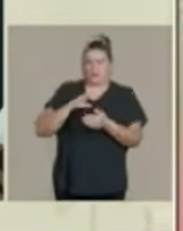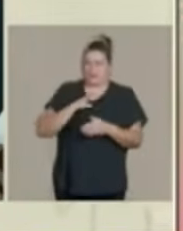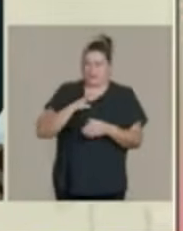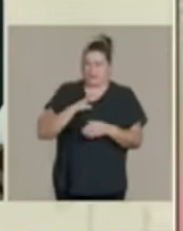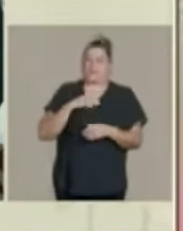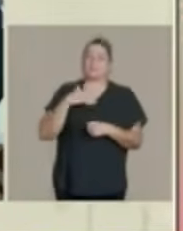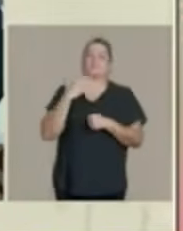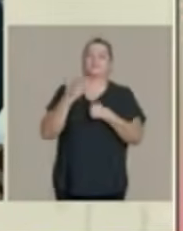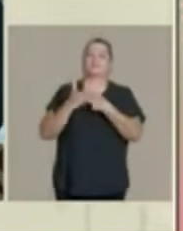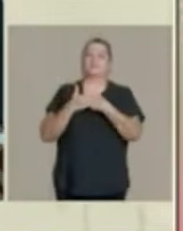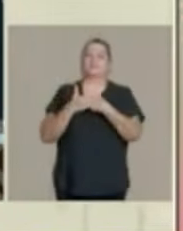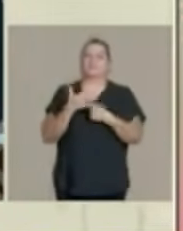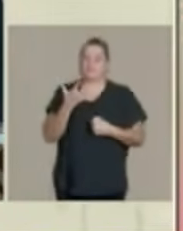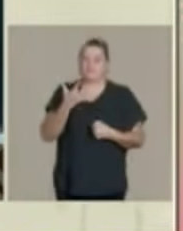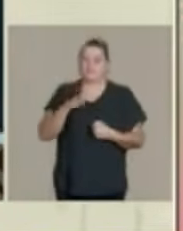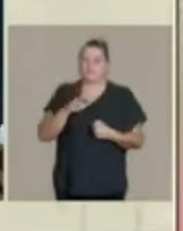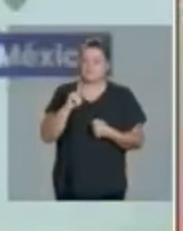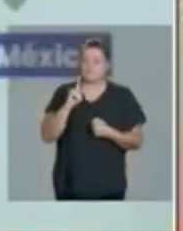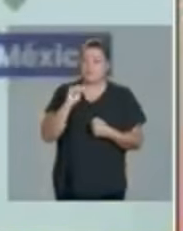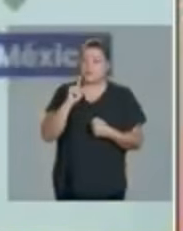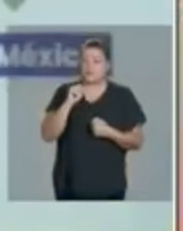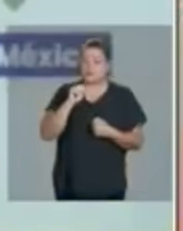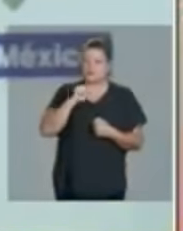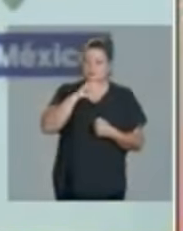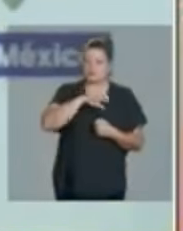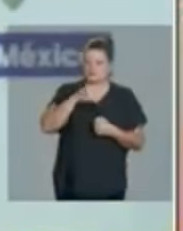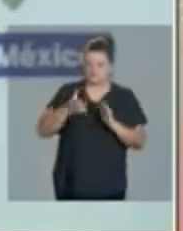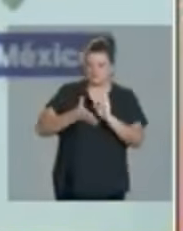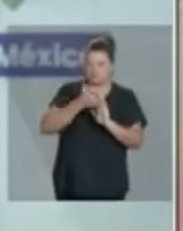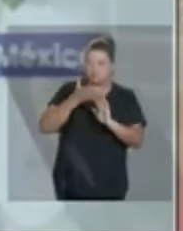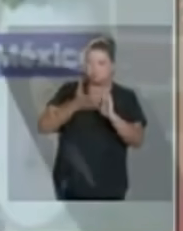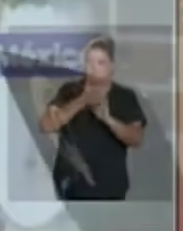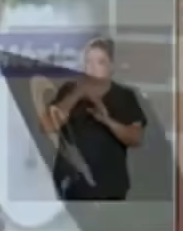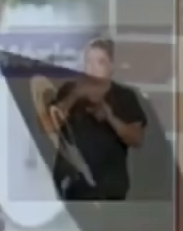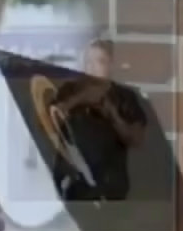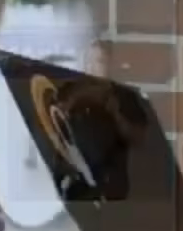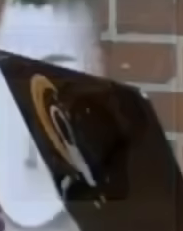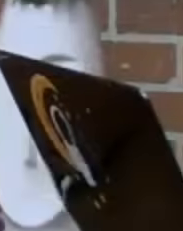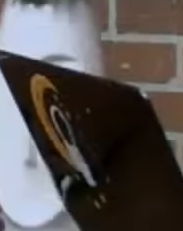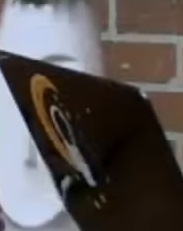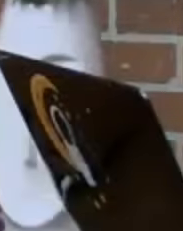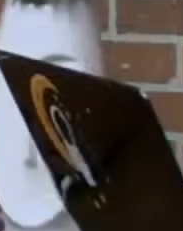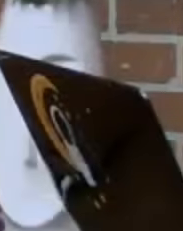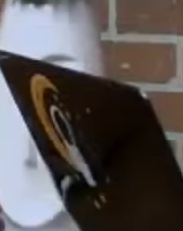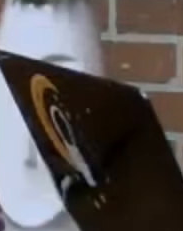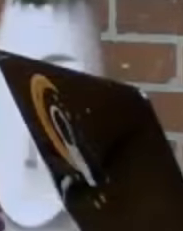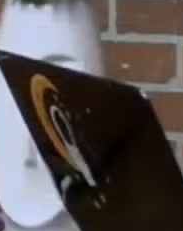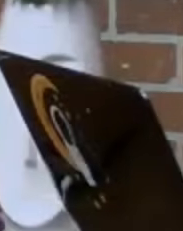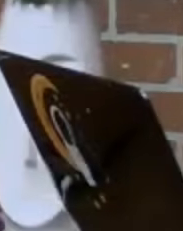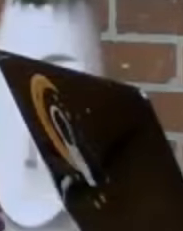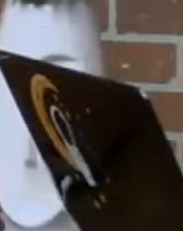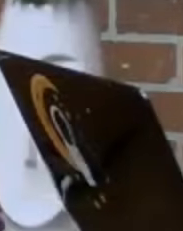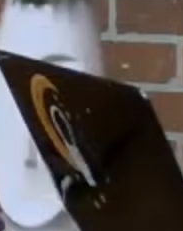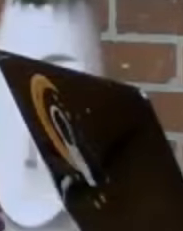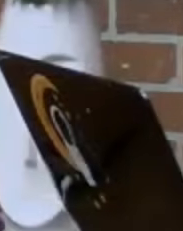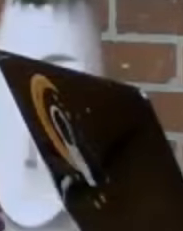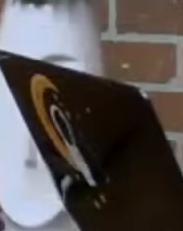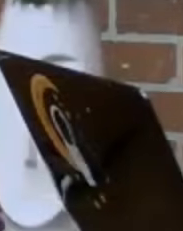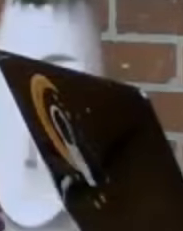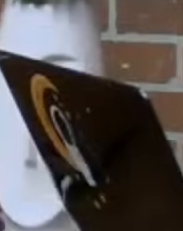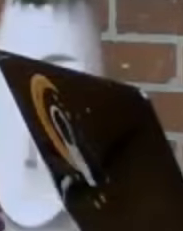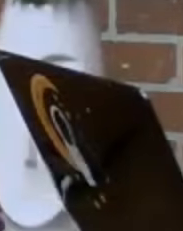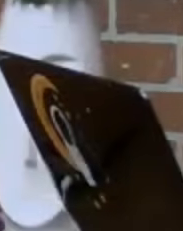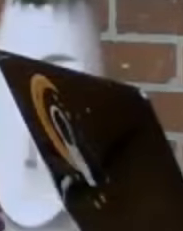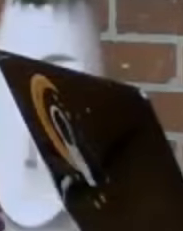se ha dado en el actual gobierno y dijo, estamos hablando de una disminución muy importante de pobreza. 5.1 millones de mexicanos, por primera vez